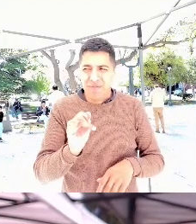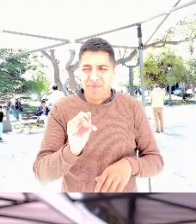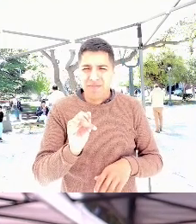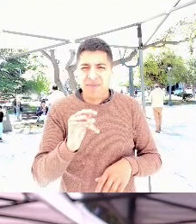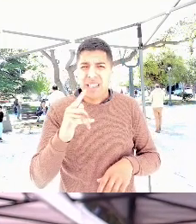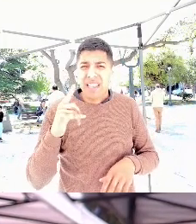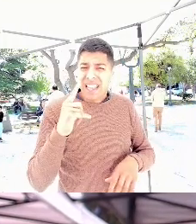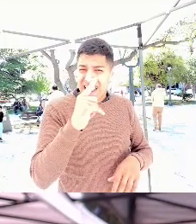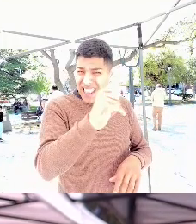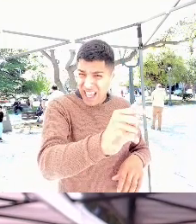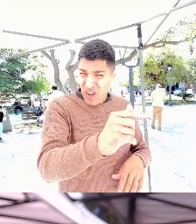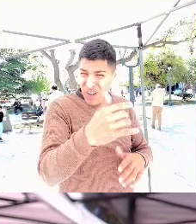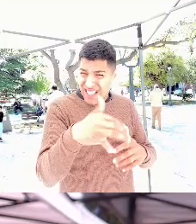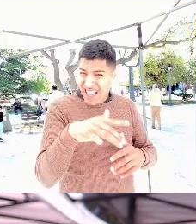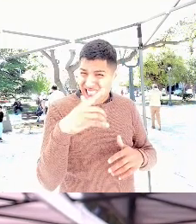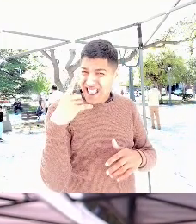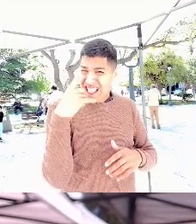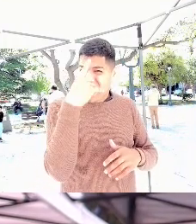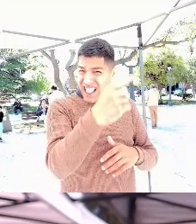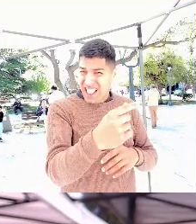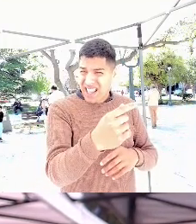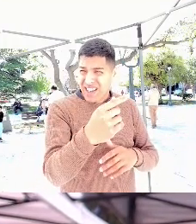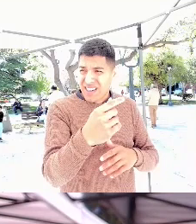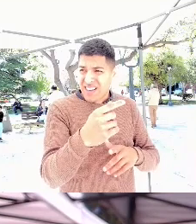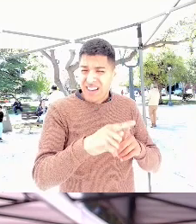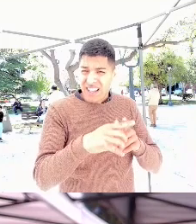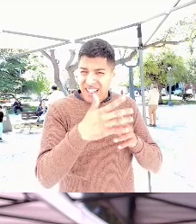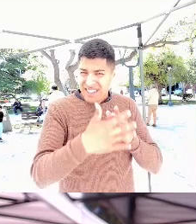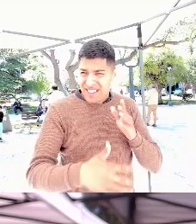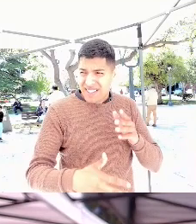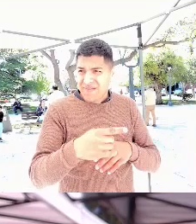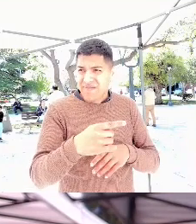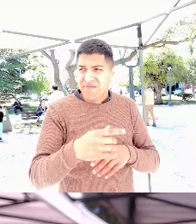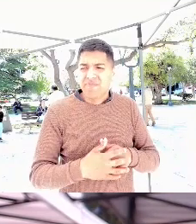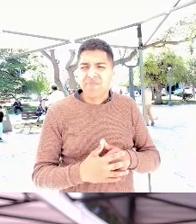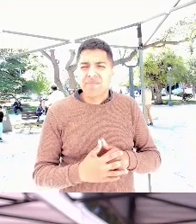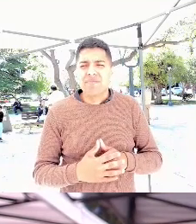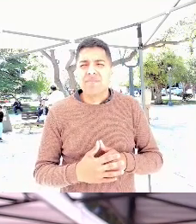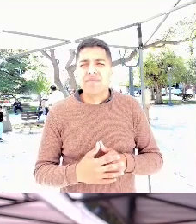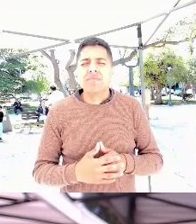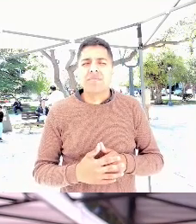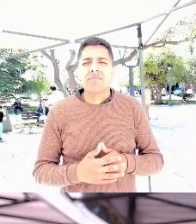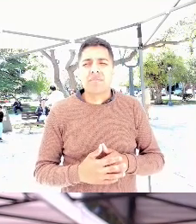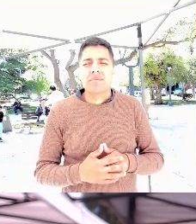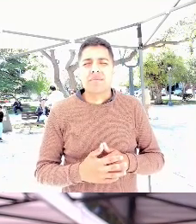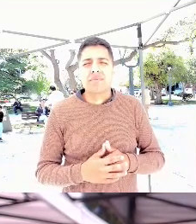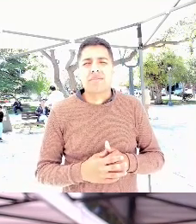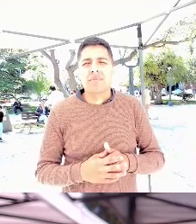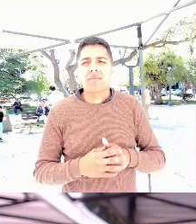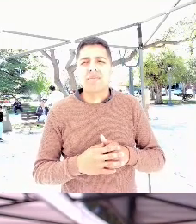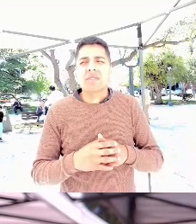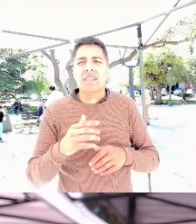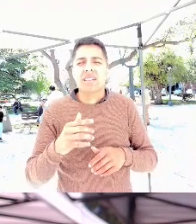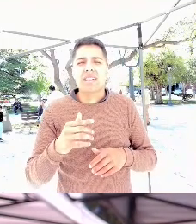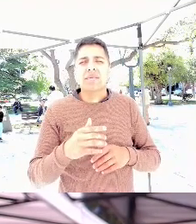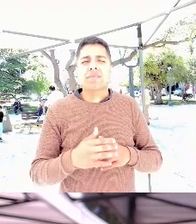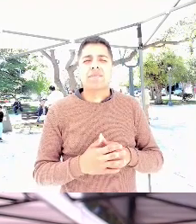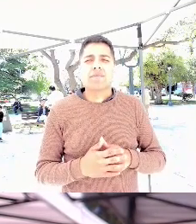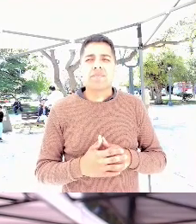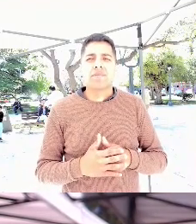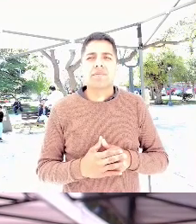en el más extremo oeste, atrás de la Estanzuela, atrás del barrio Pleno Sol, Puesta del Sol, perdón,